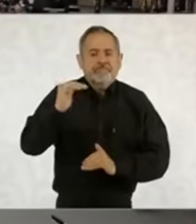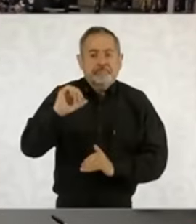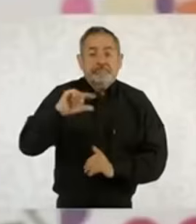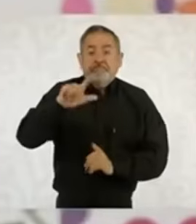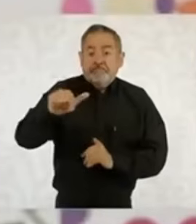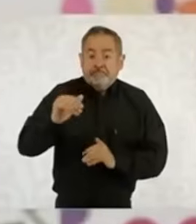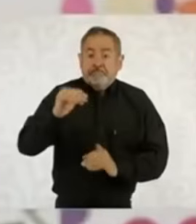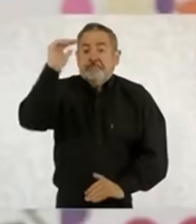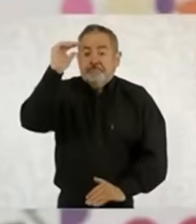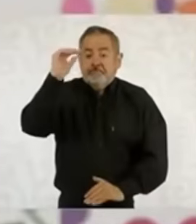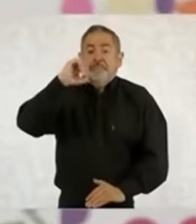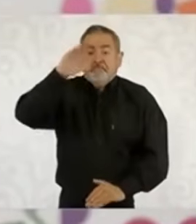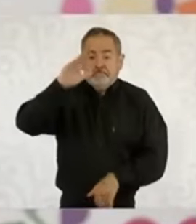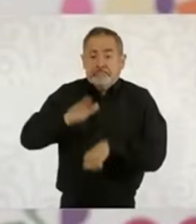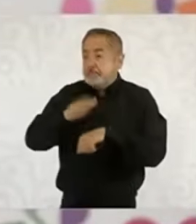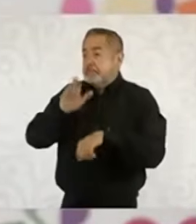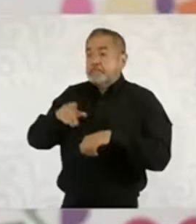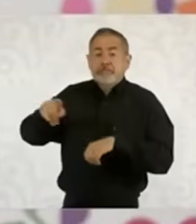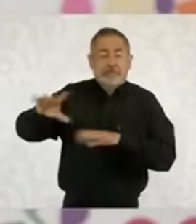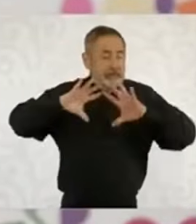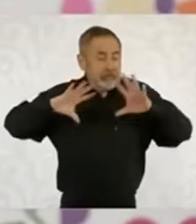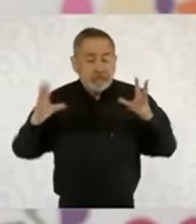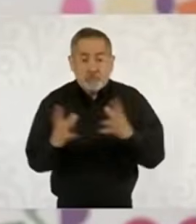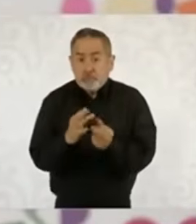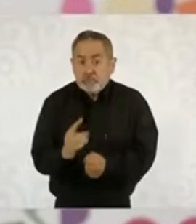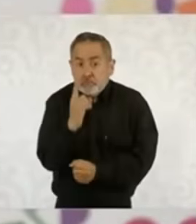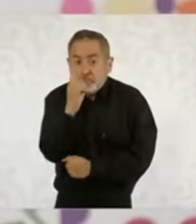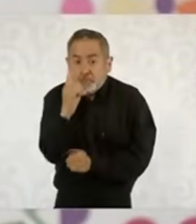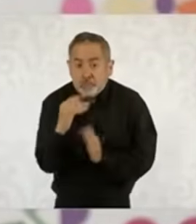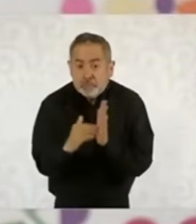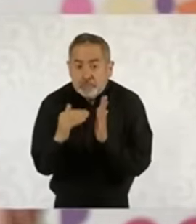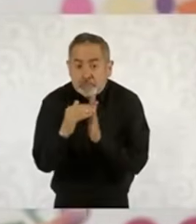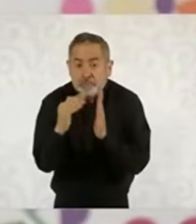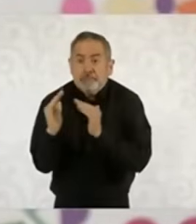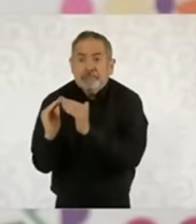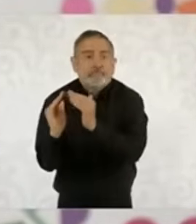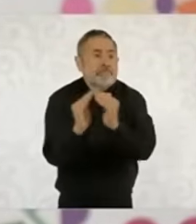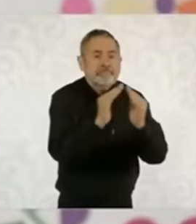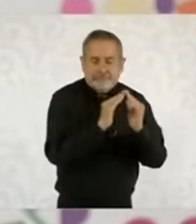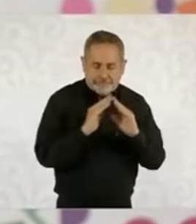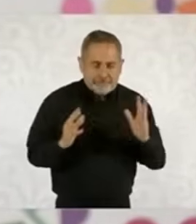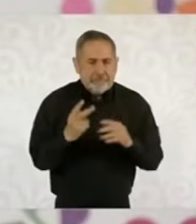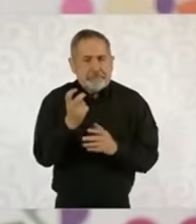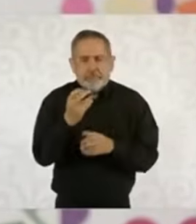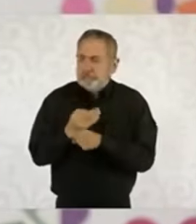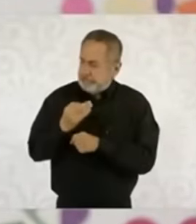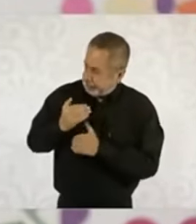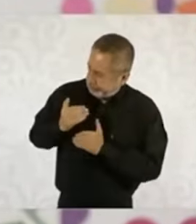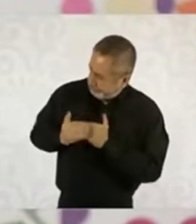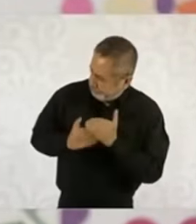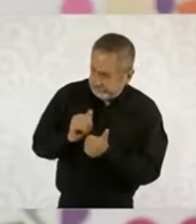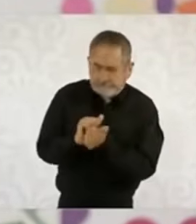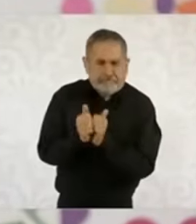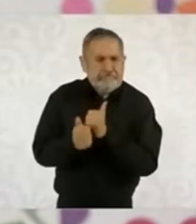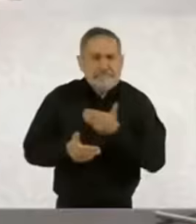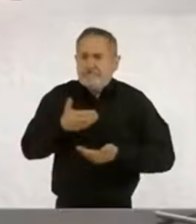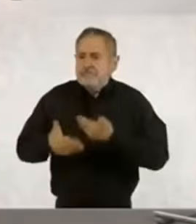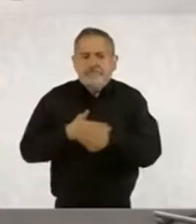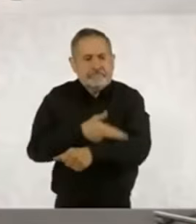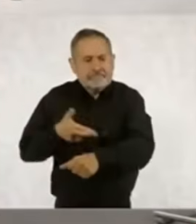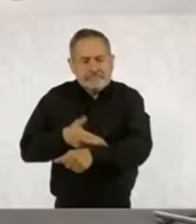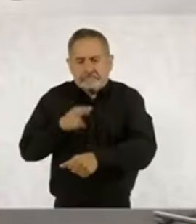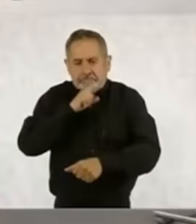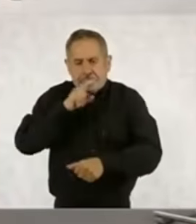sexenio, va incrementándose para llegar a 1 millón. Por lo tanto, es importante que vayamos avanzando mucho más desde el